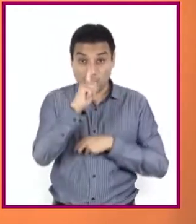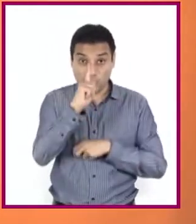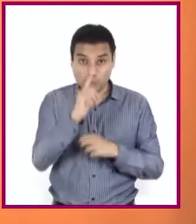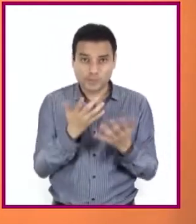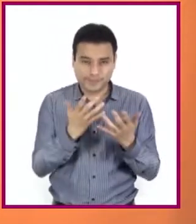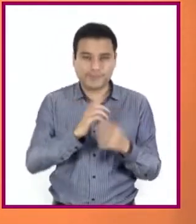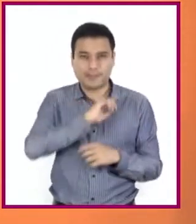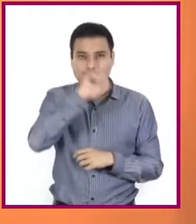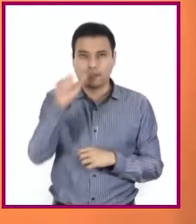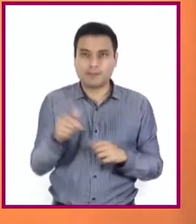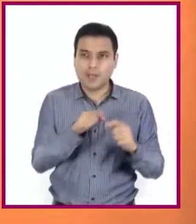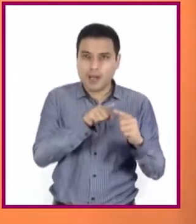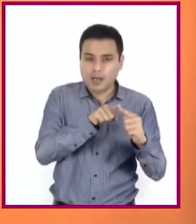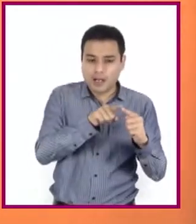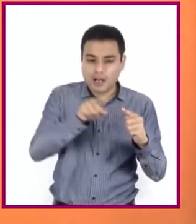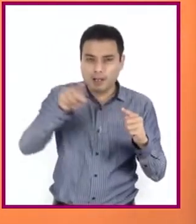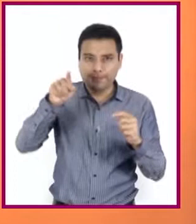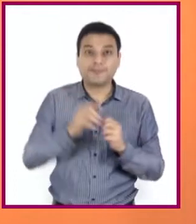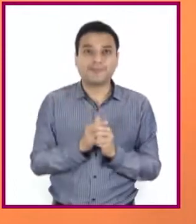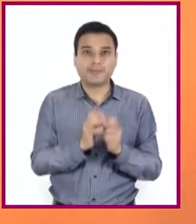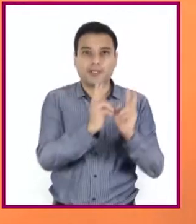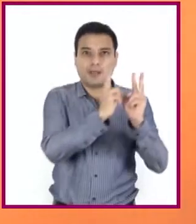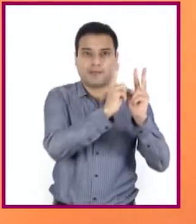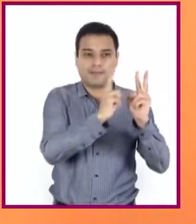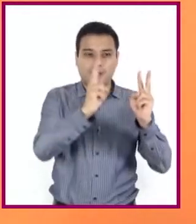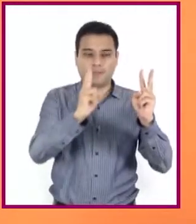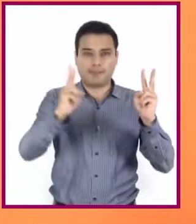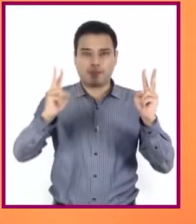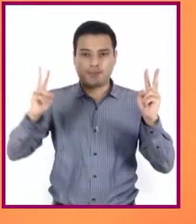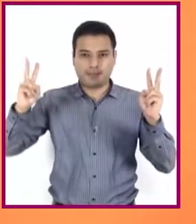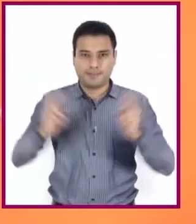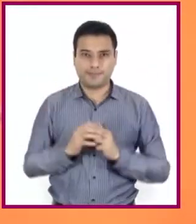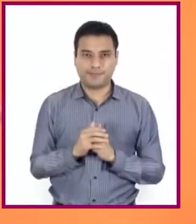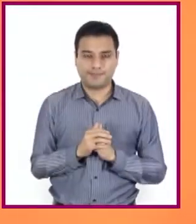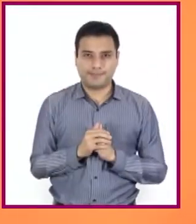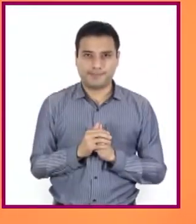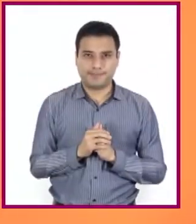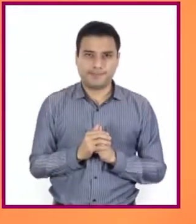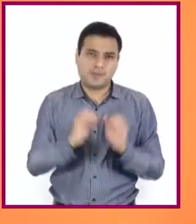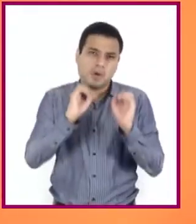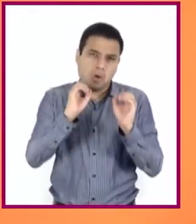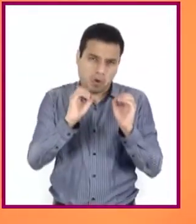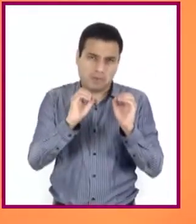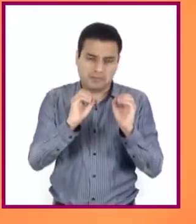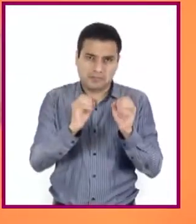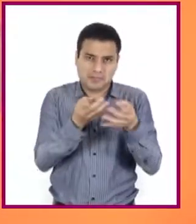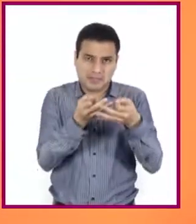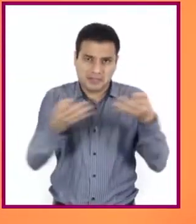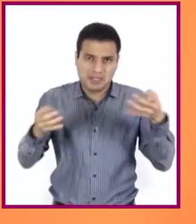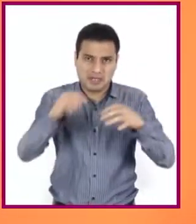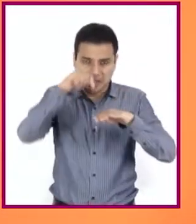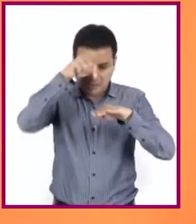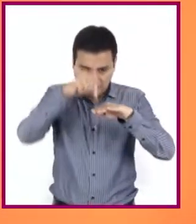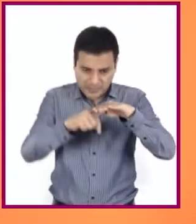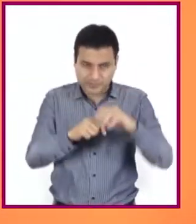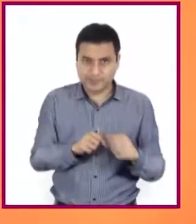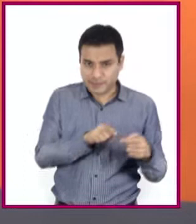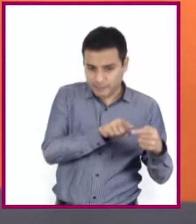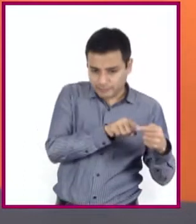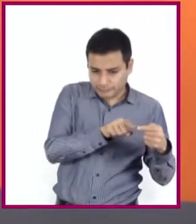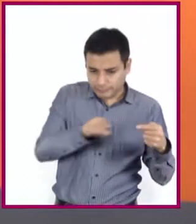envía por vías elevadas llamadas torres de sustentación o subterráneas, desde las centrales hasta las